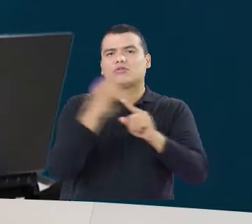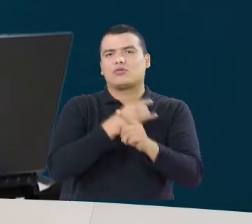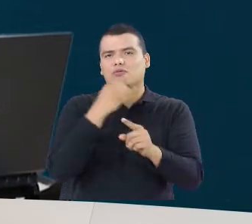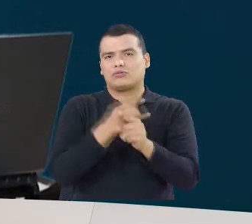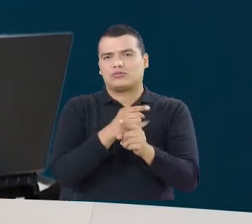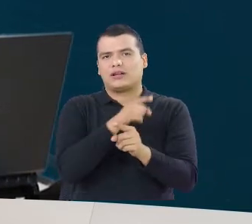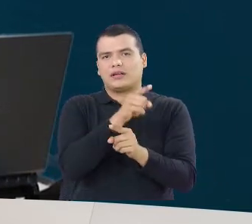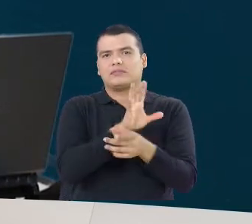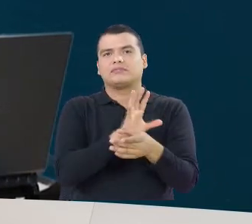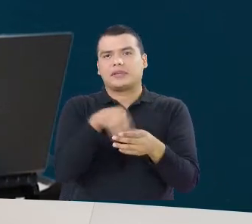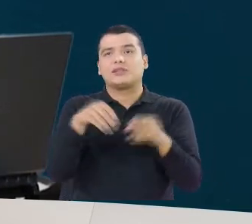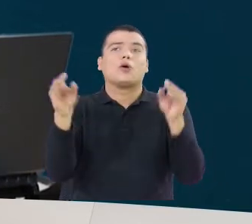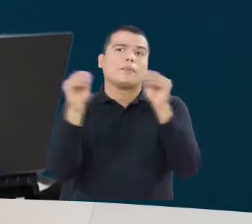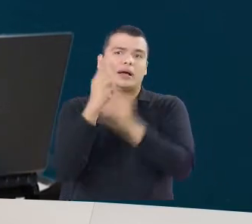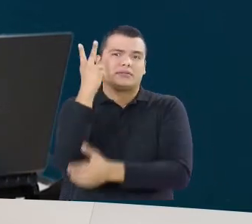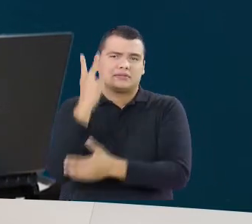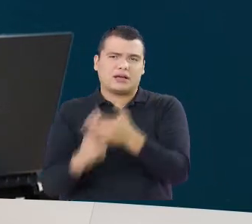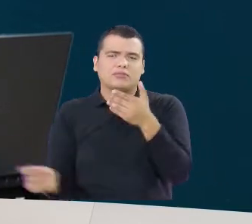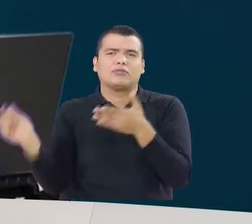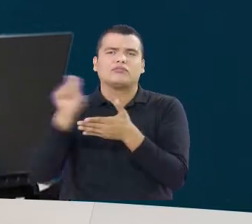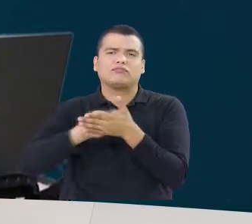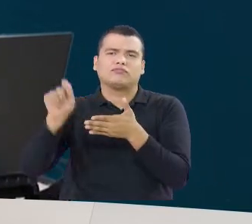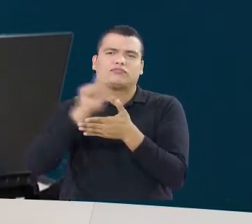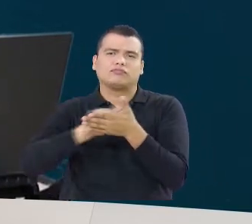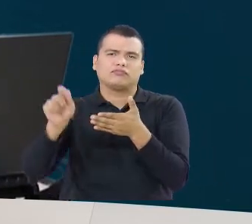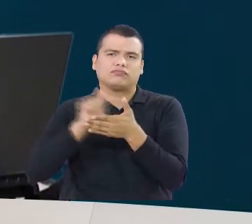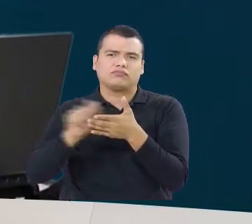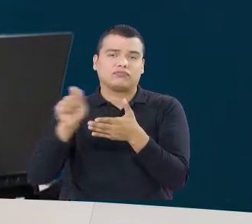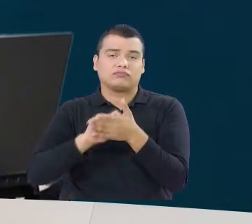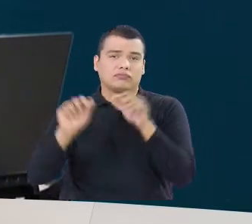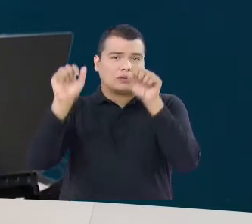uno escribir con un marcador borrable.